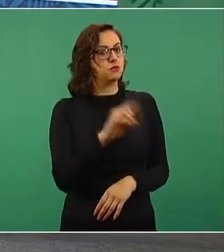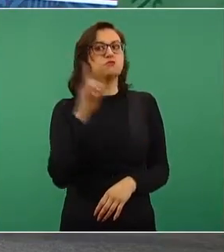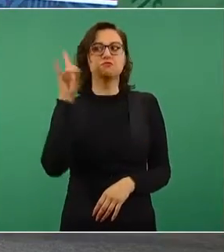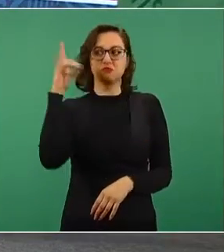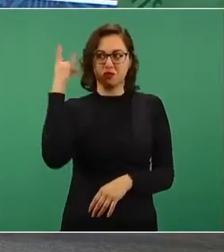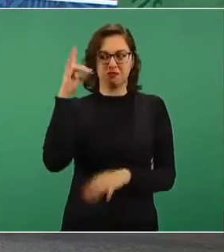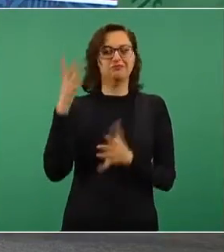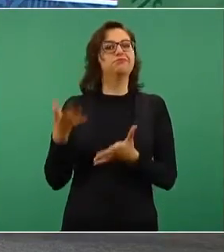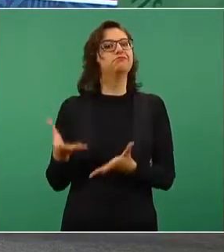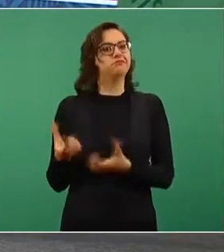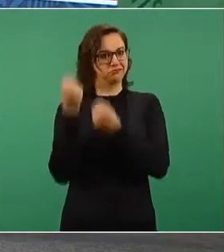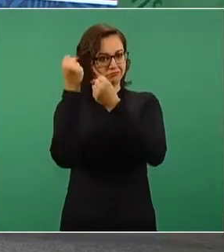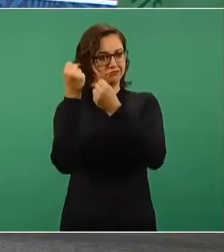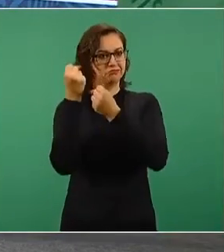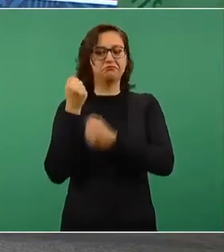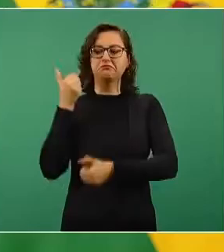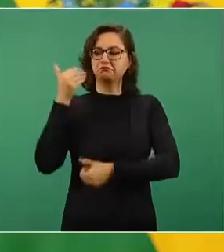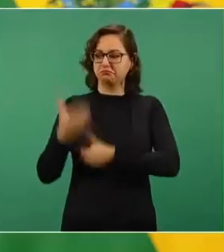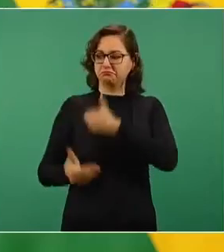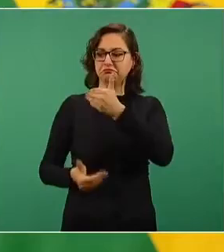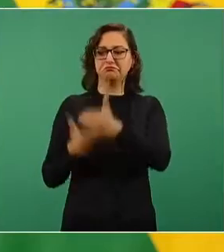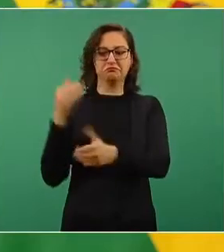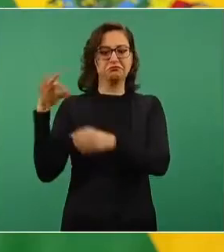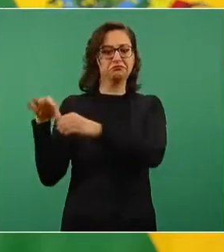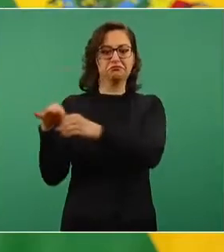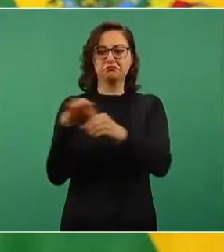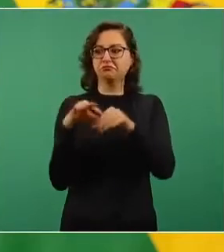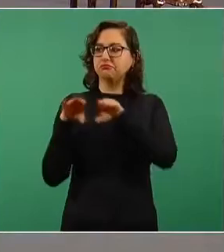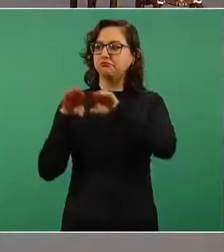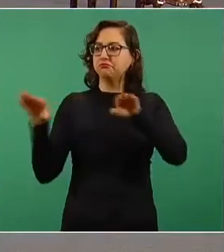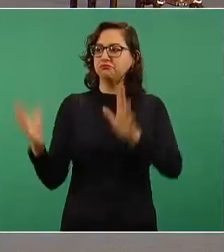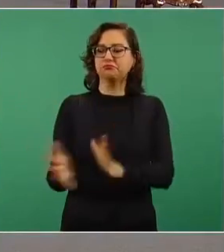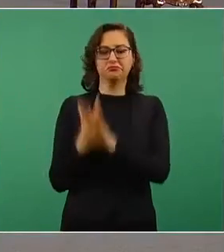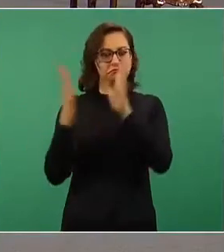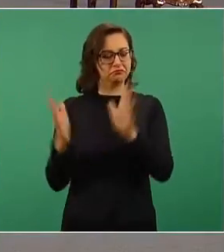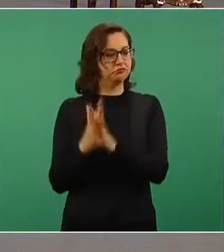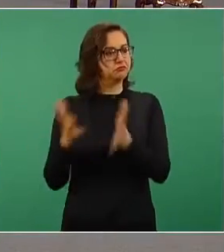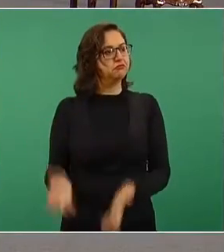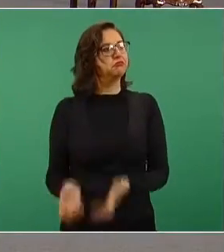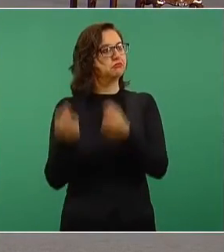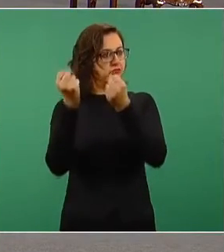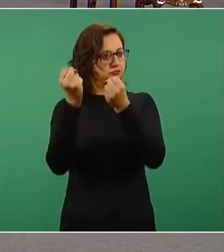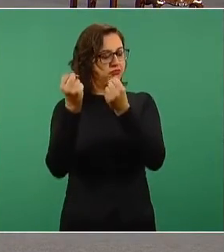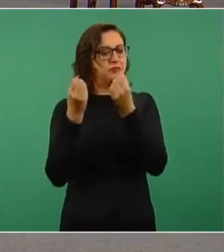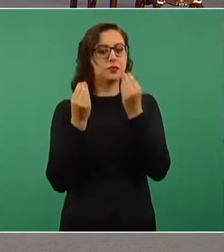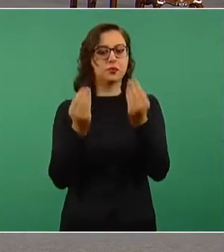democracia, recuperamos nuestro proceso en Bolivia. Muchísimas gracias.